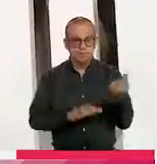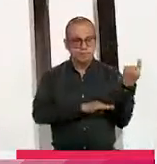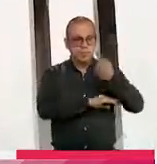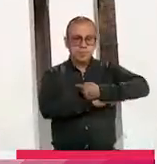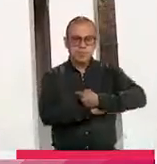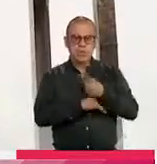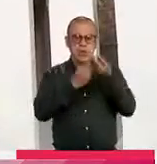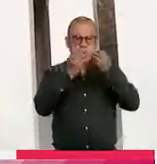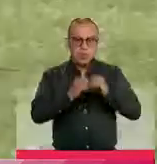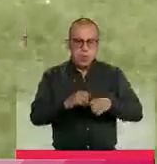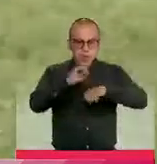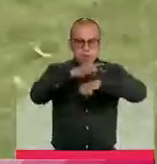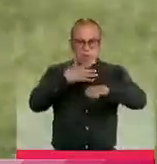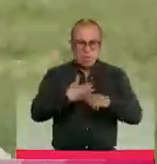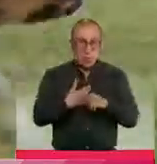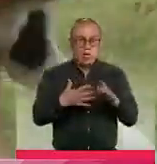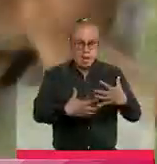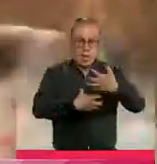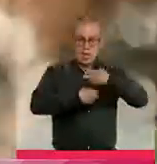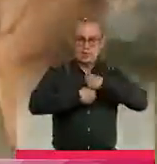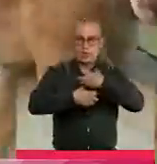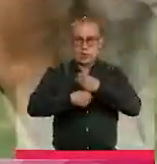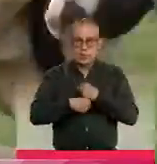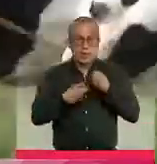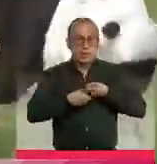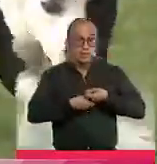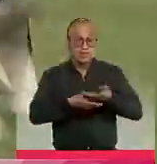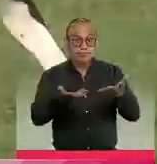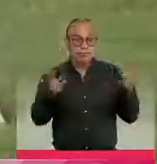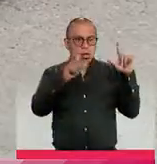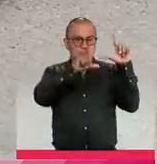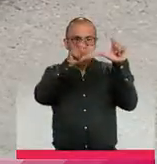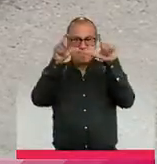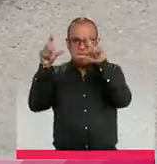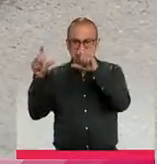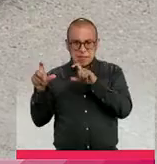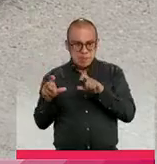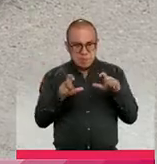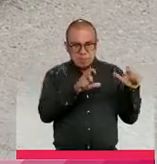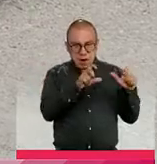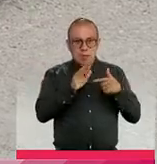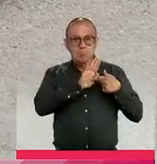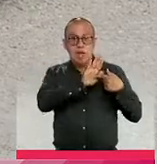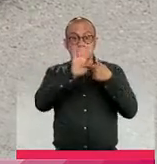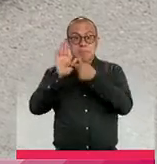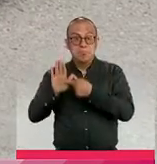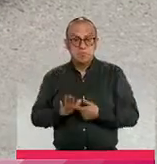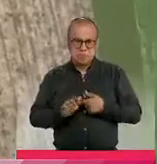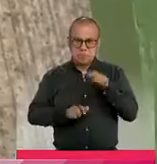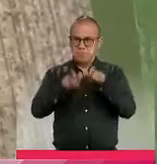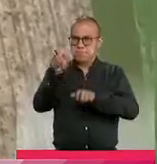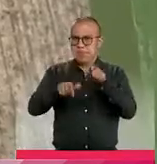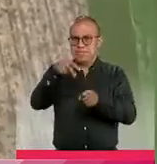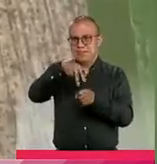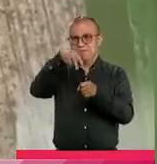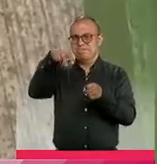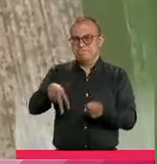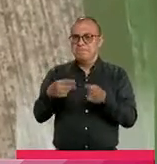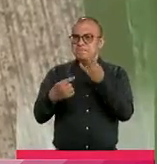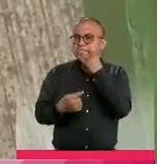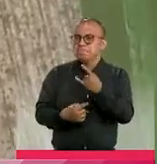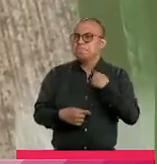de adopción virtual en la que se publicará una galería de fotos de los animales y los ciudadanos podrán participar en este